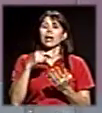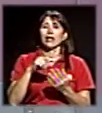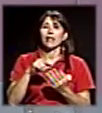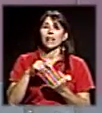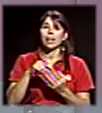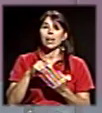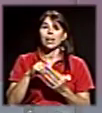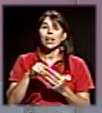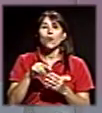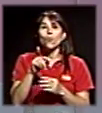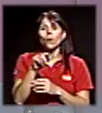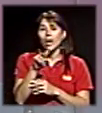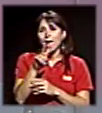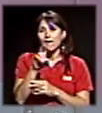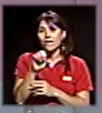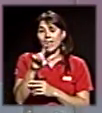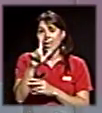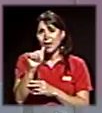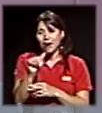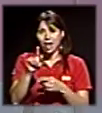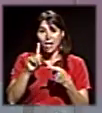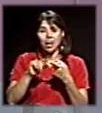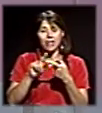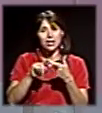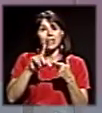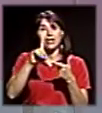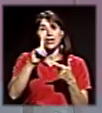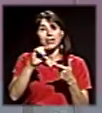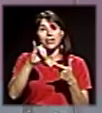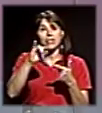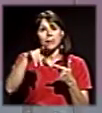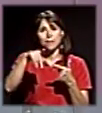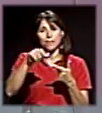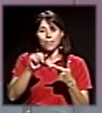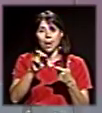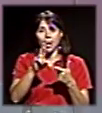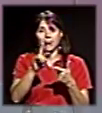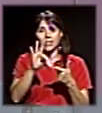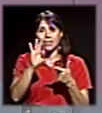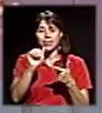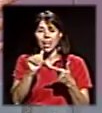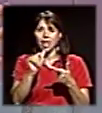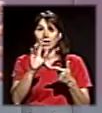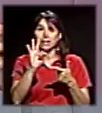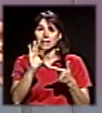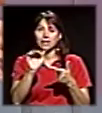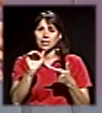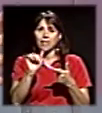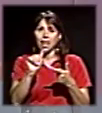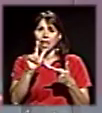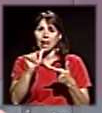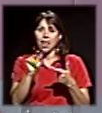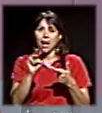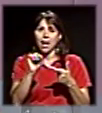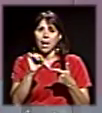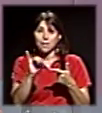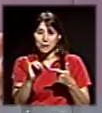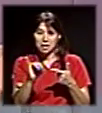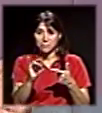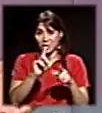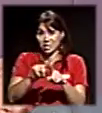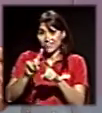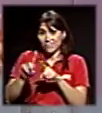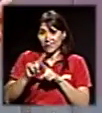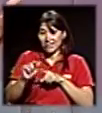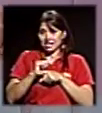las a las cervicales la viparita carani que es esa l ya sea en pared o en en sin pared eh